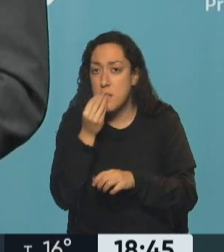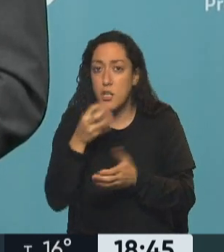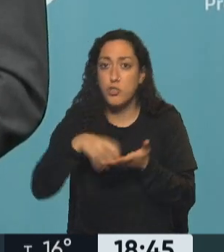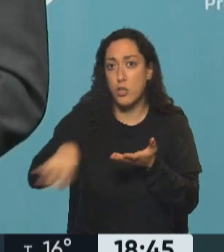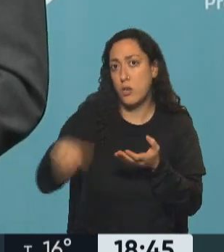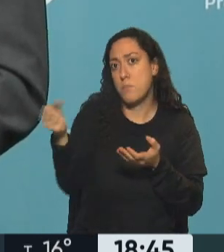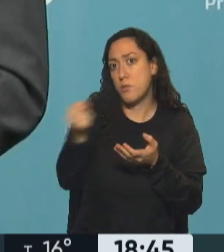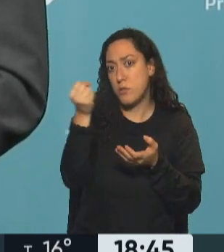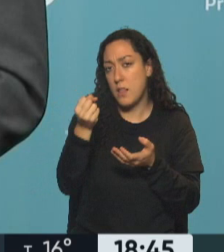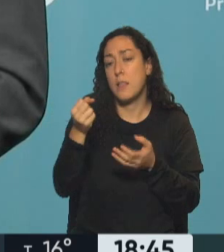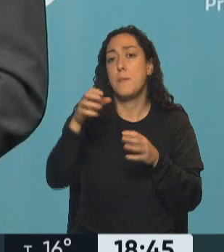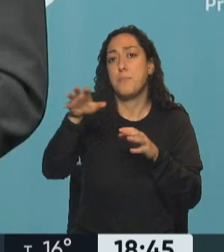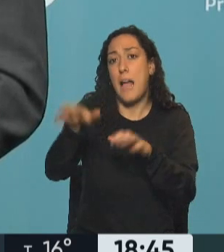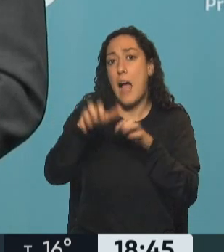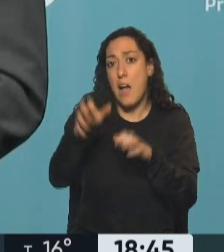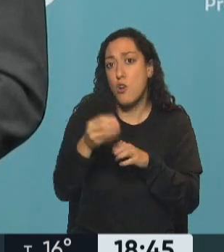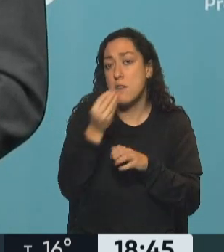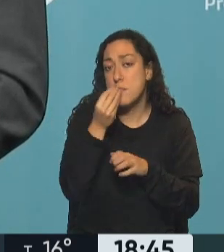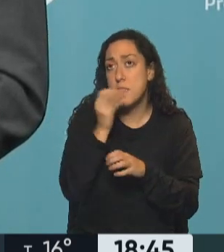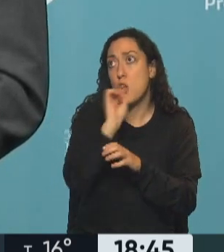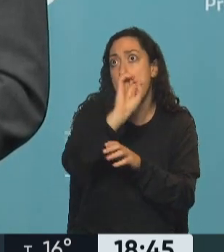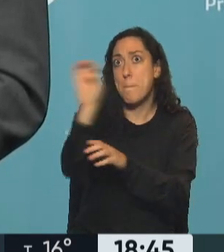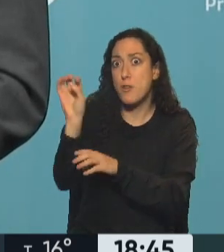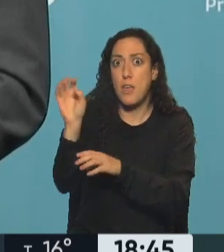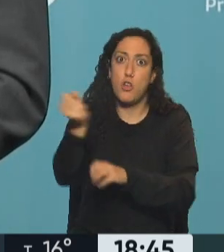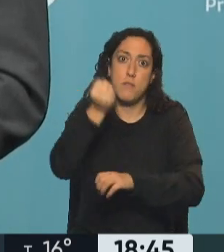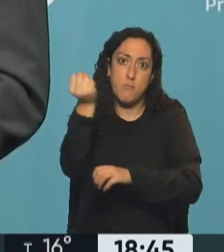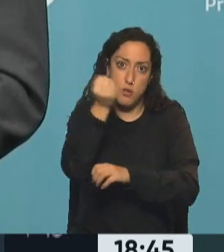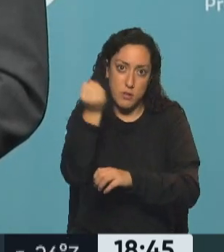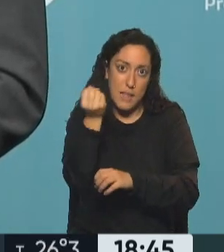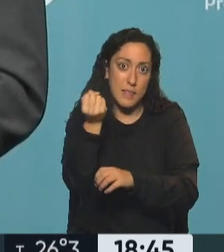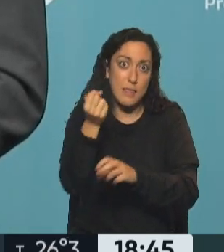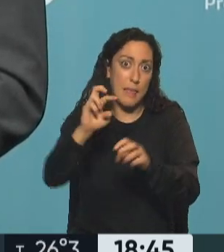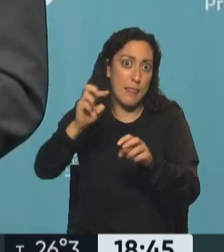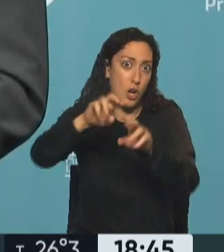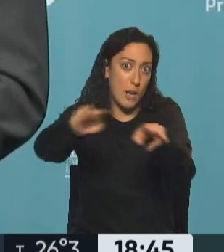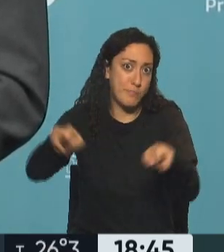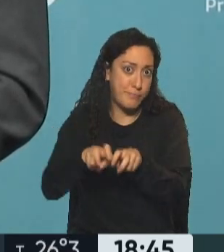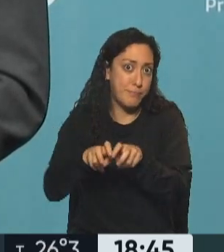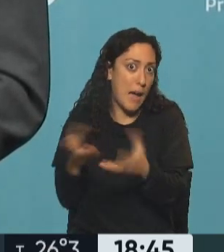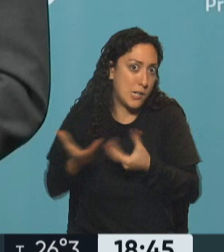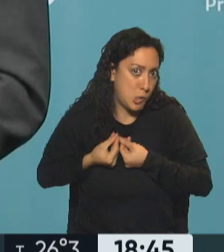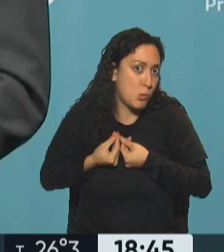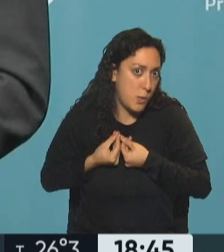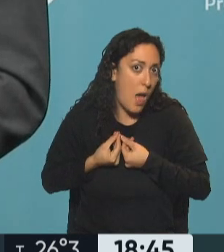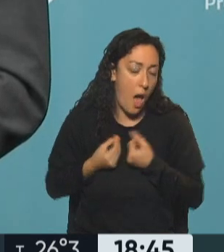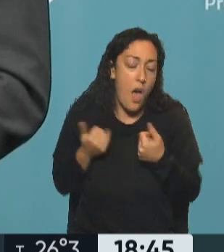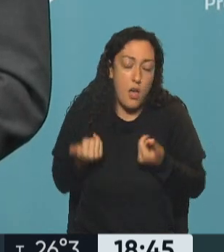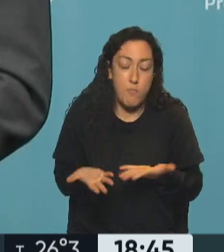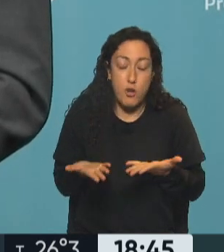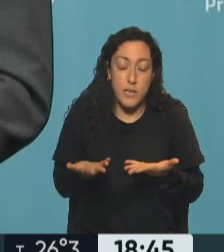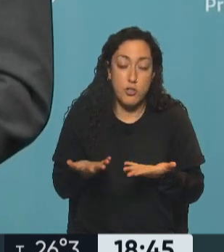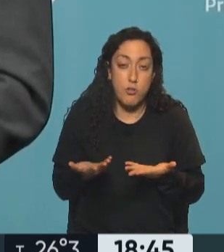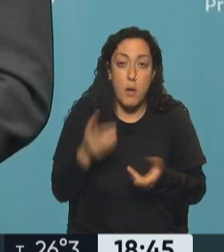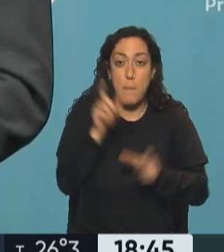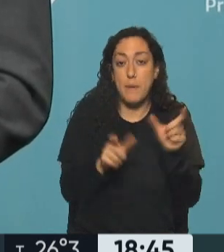agroalimentario exportador, uno de los que aporta y fuerte a ese esquema de divisas. Por lo cual, ojalá podamos tener los